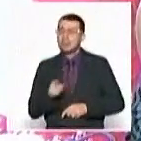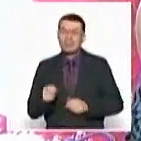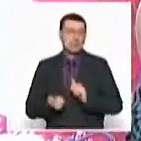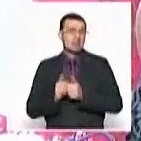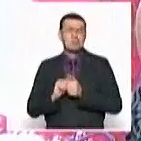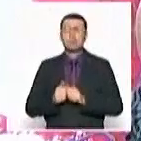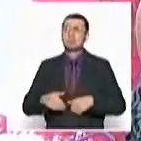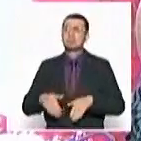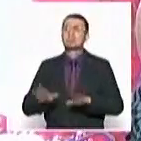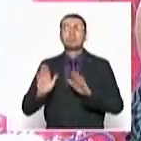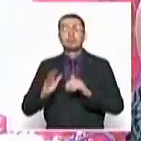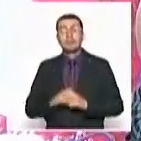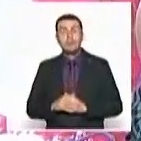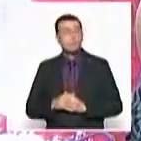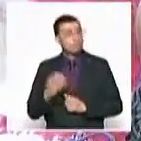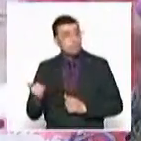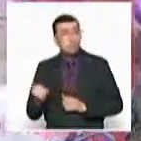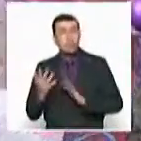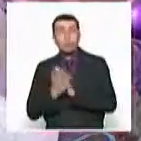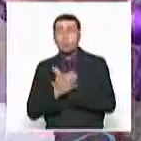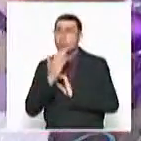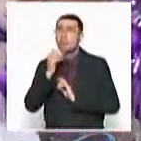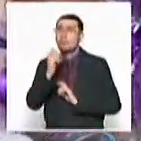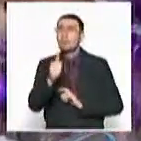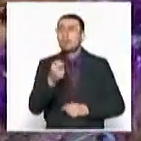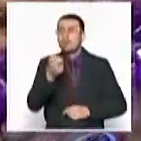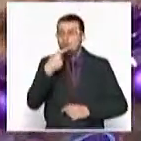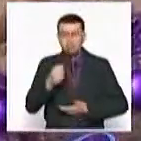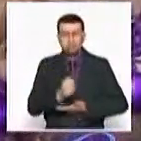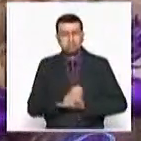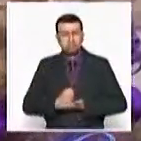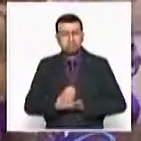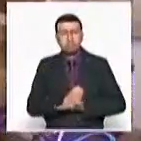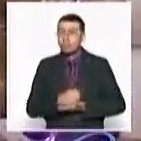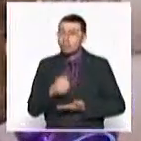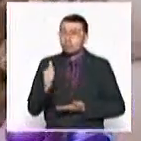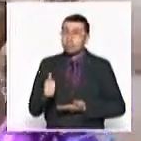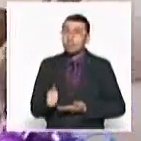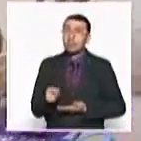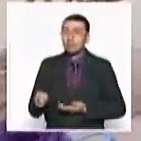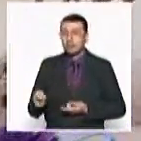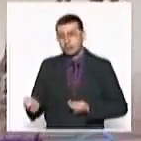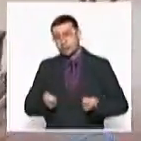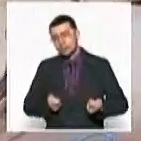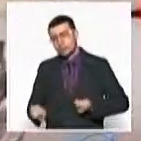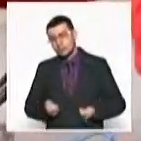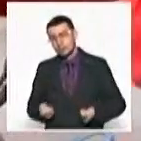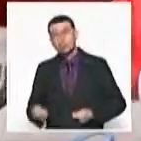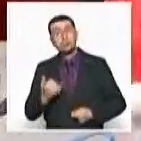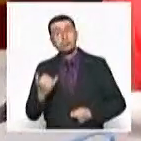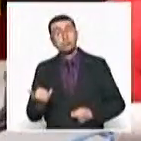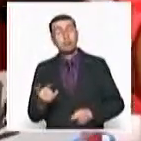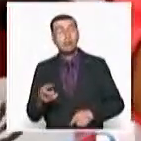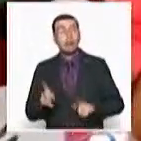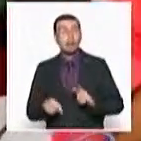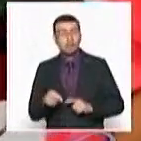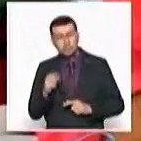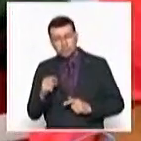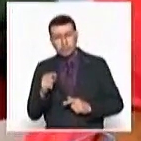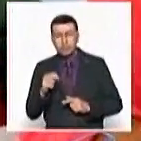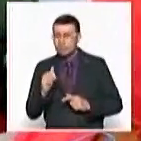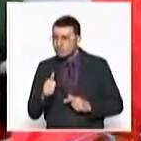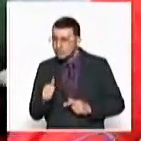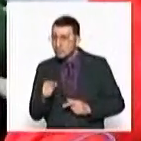es información que, ¿cómo les parece que cuando ustedes se automedican con antibióticos en las infecciones urinarias, las bacterias aprenden de